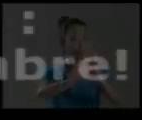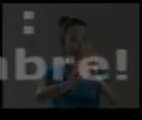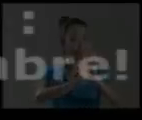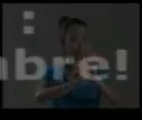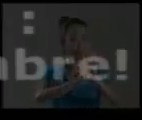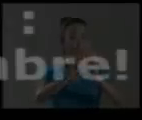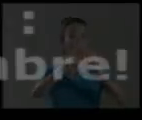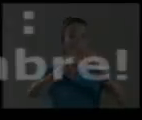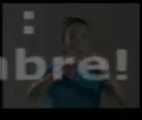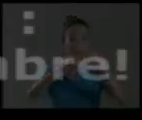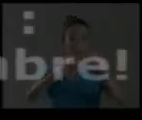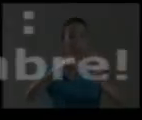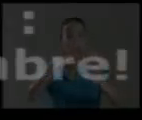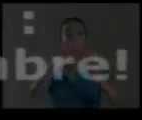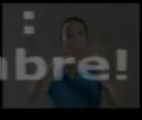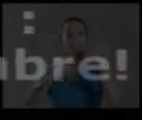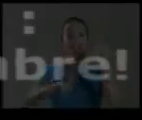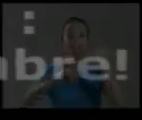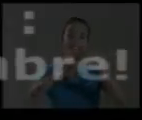He aquí el modelo.